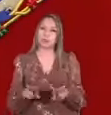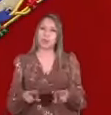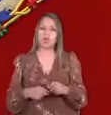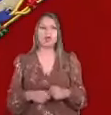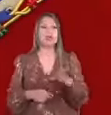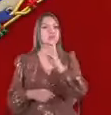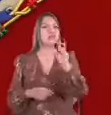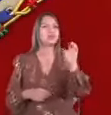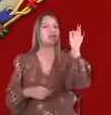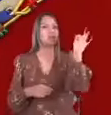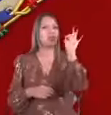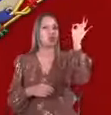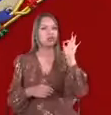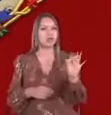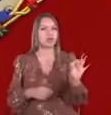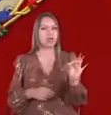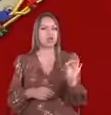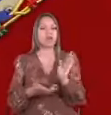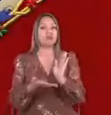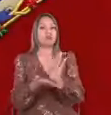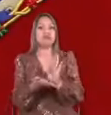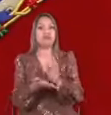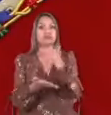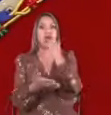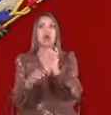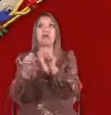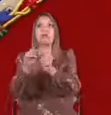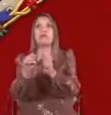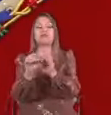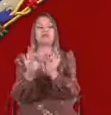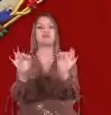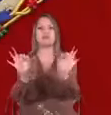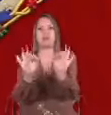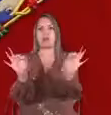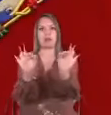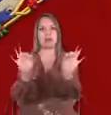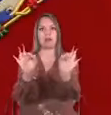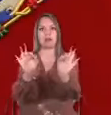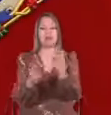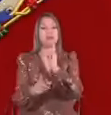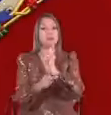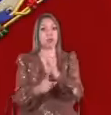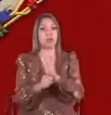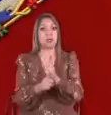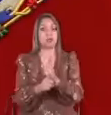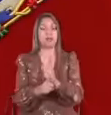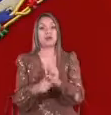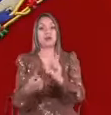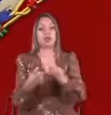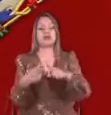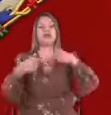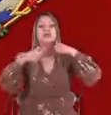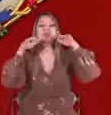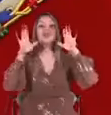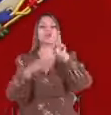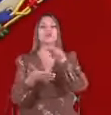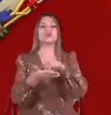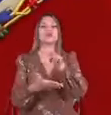del 60% no se encuentra afiliada a ningún tipo de seguro. Por esta y otras razones, a diciembre de